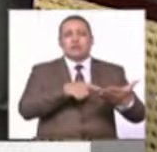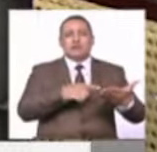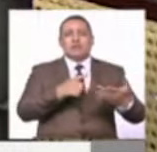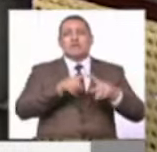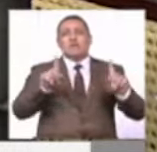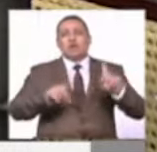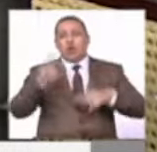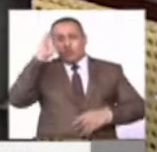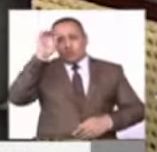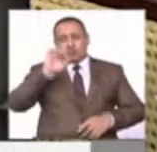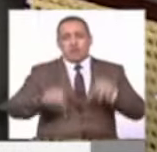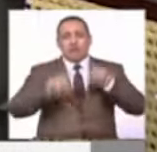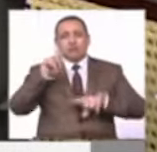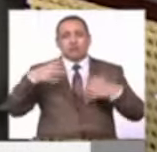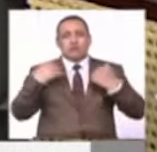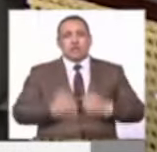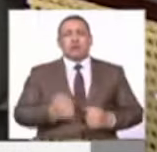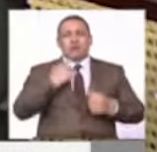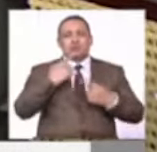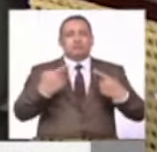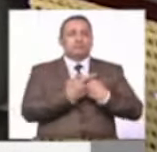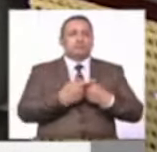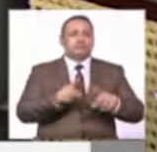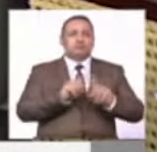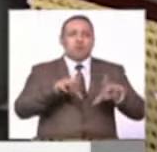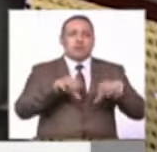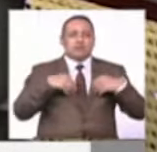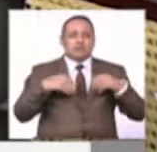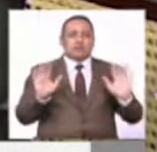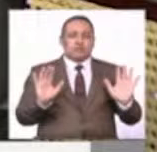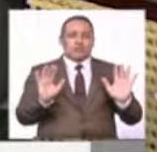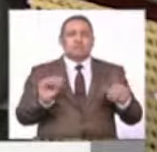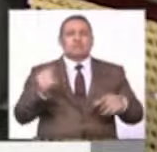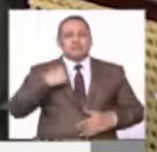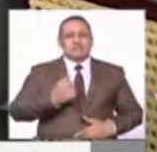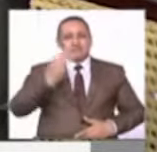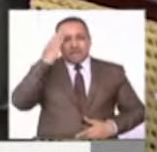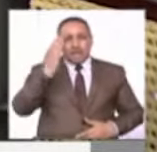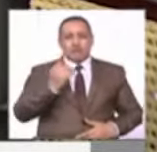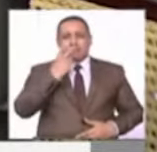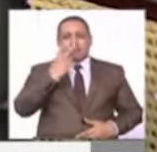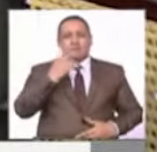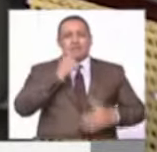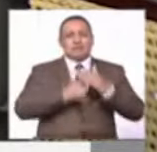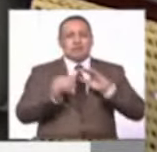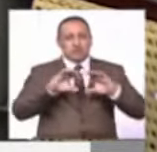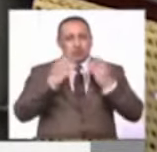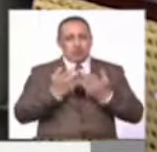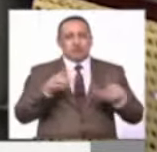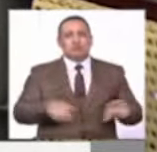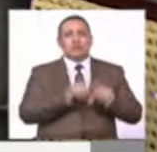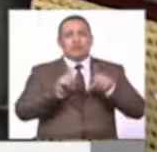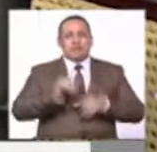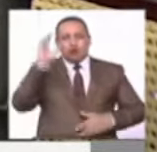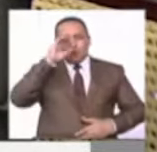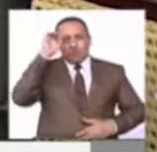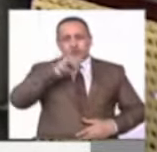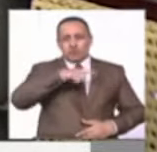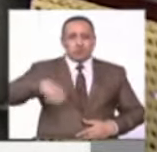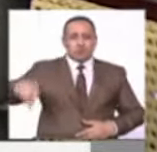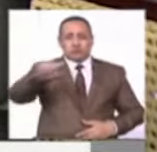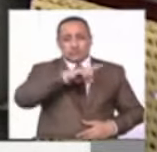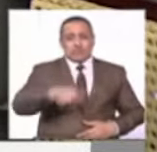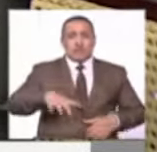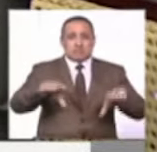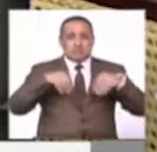opinión de otros juristas en sentido contrario conocen que en el congreso también hay opiniones divididas al